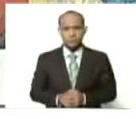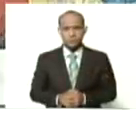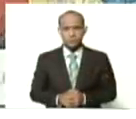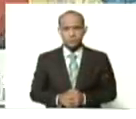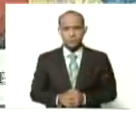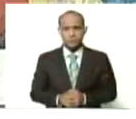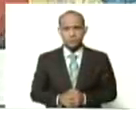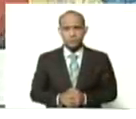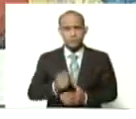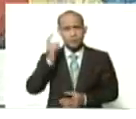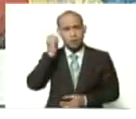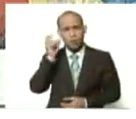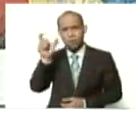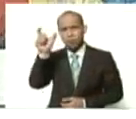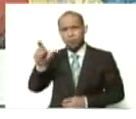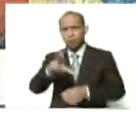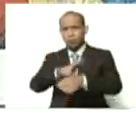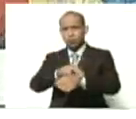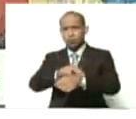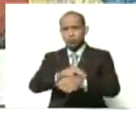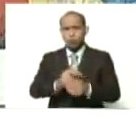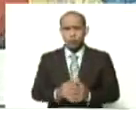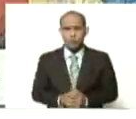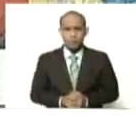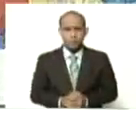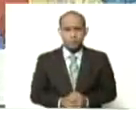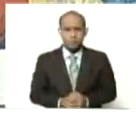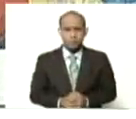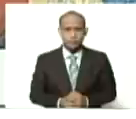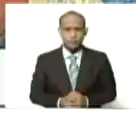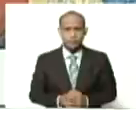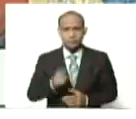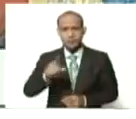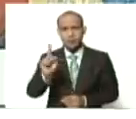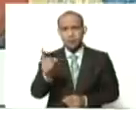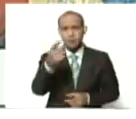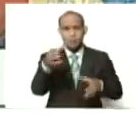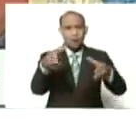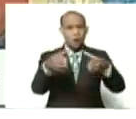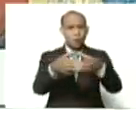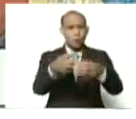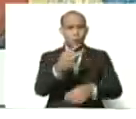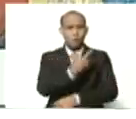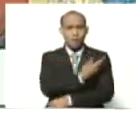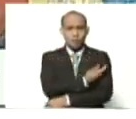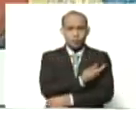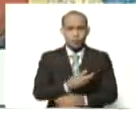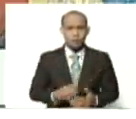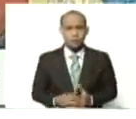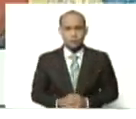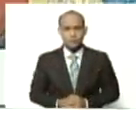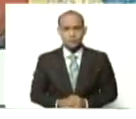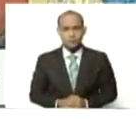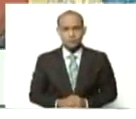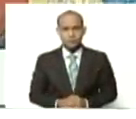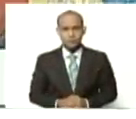compañera Gabriela Jiménez, doctora Gabriela Jiménez, esta es la primera generación de vacunas.